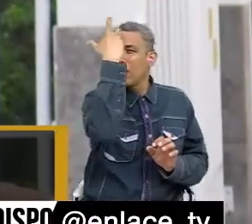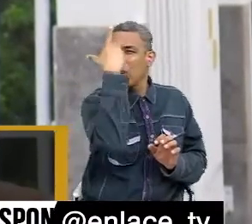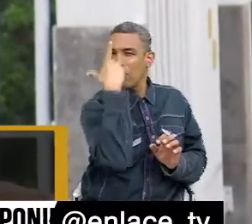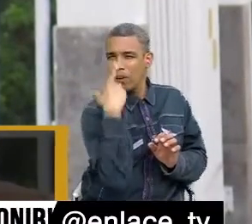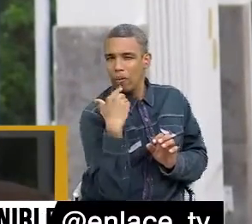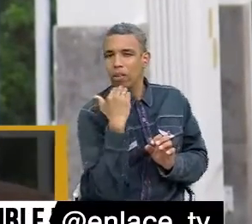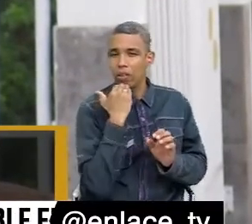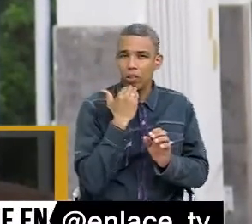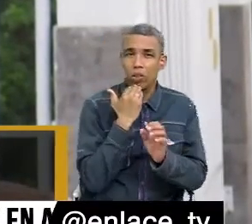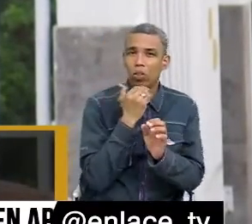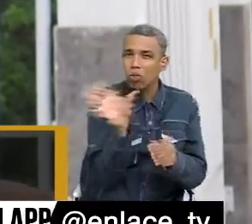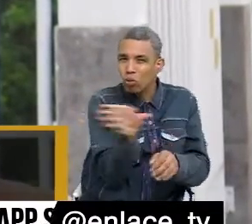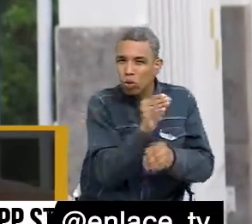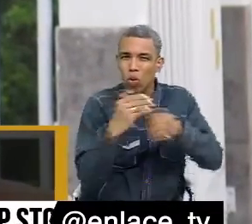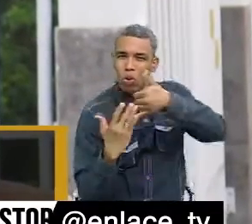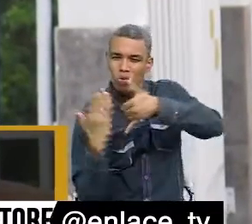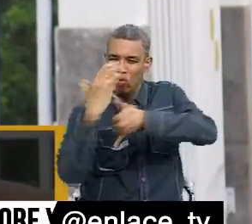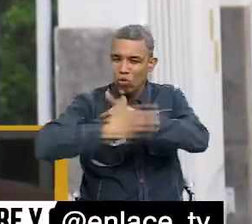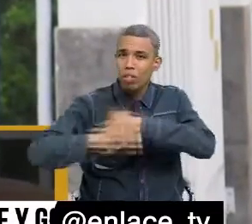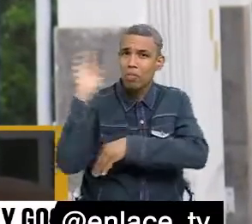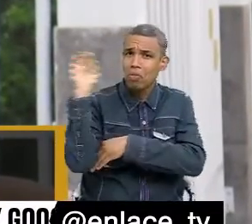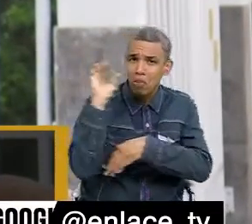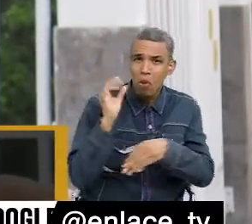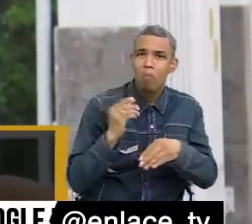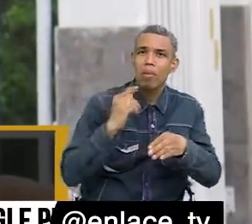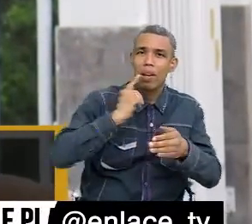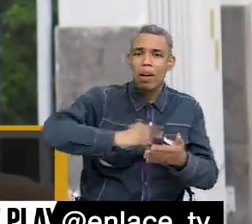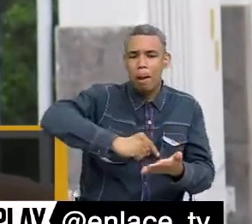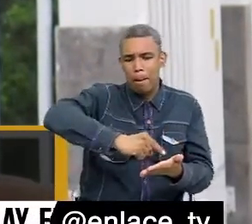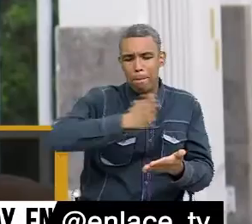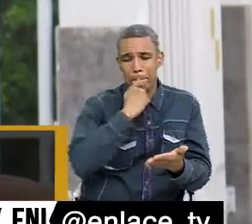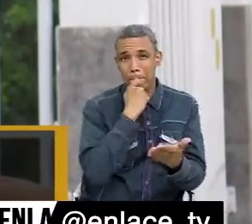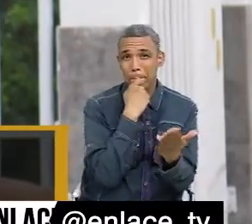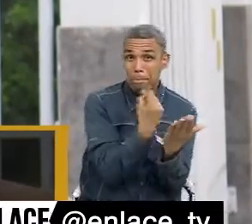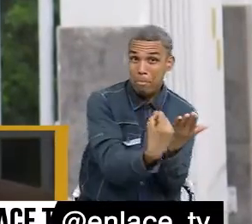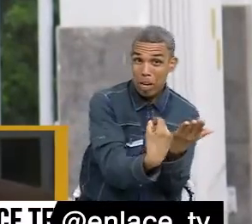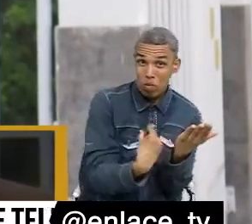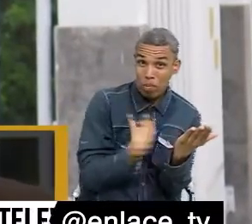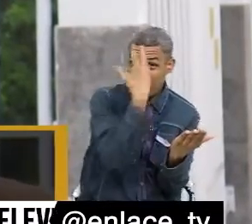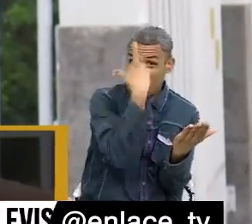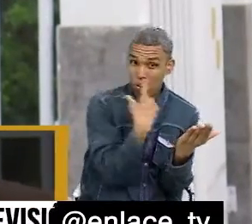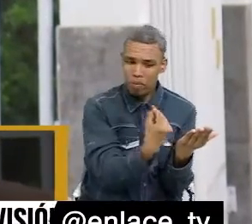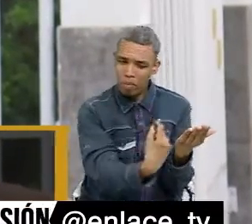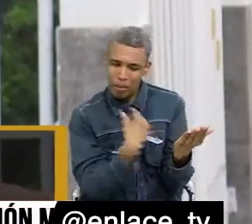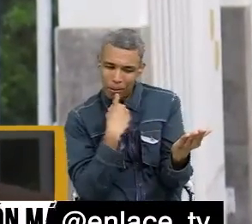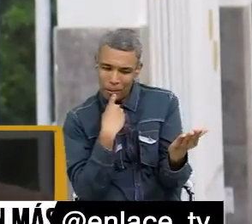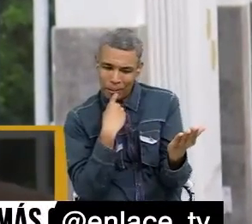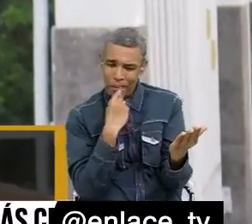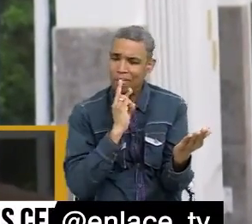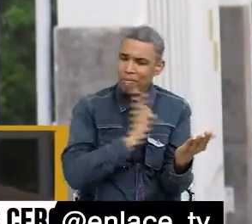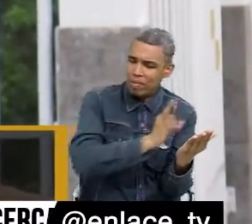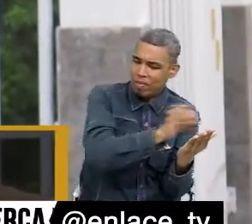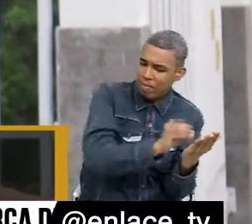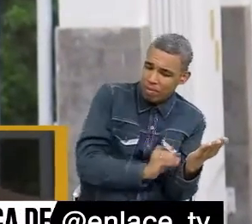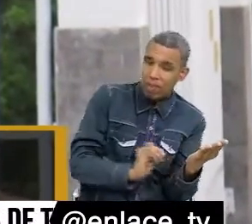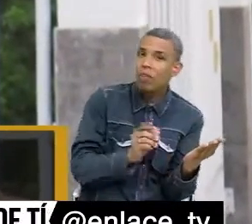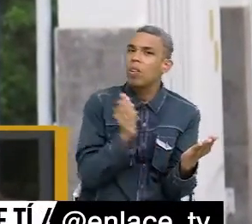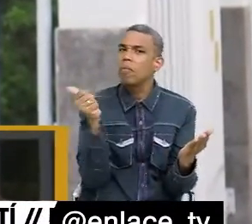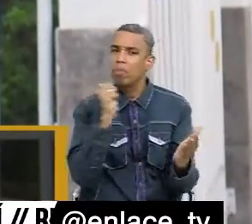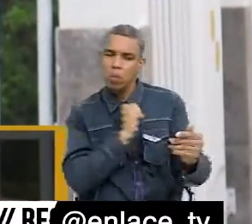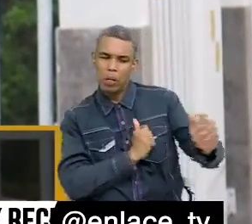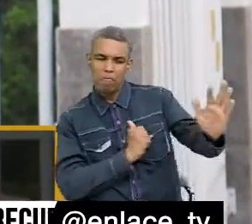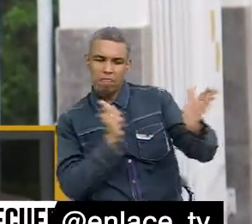los resultados de esa manera, lo que ha creado zozobra y desconcierto tanto en la federación como en todos los